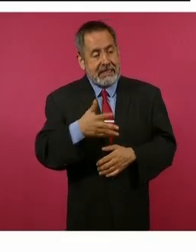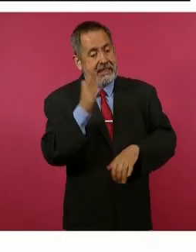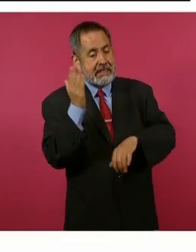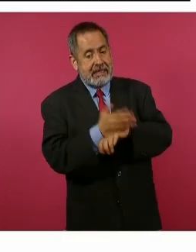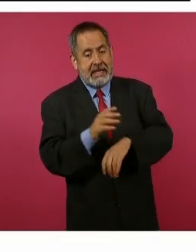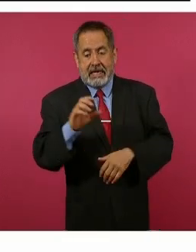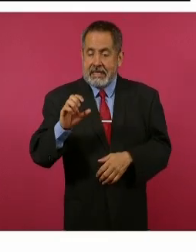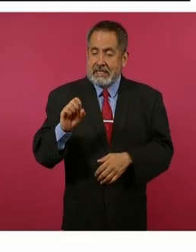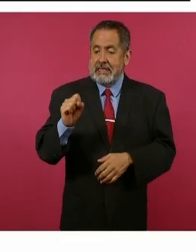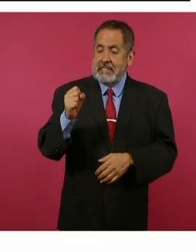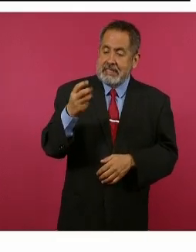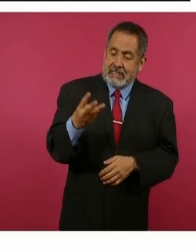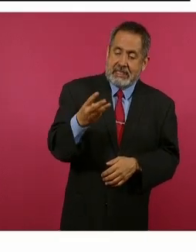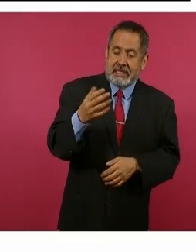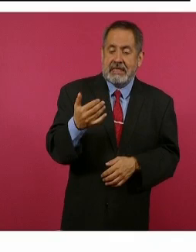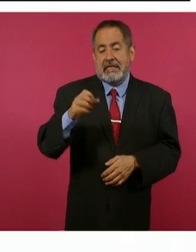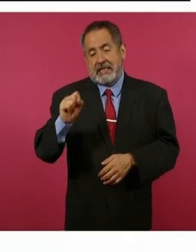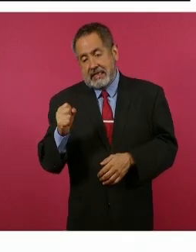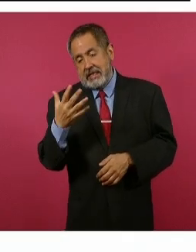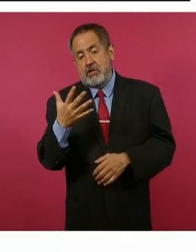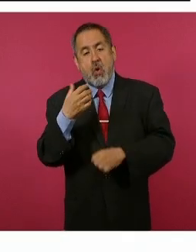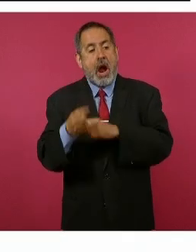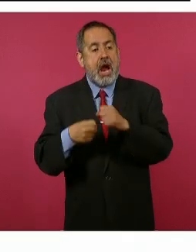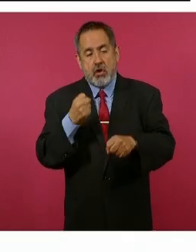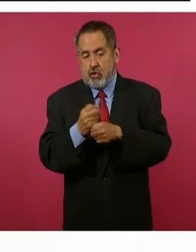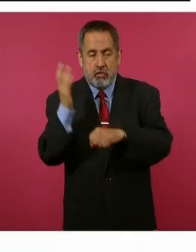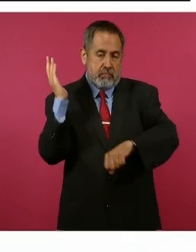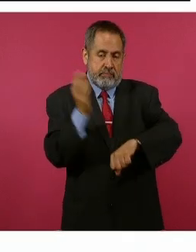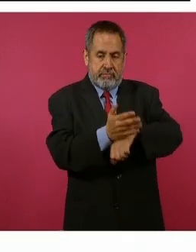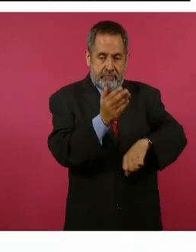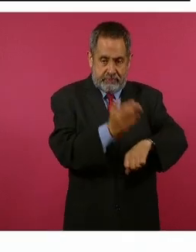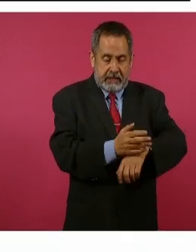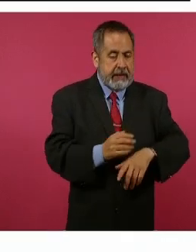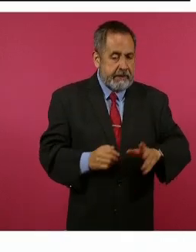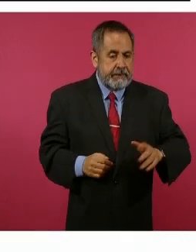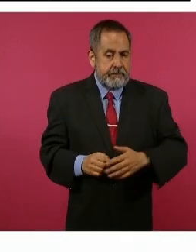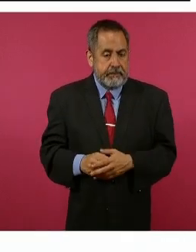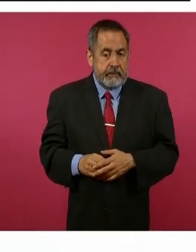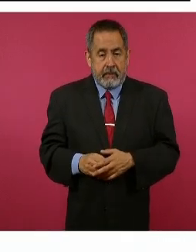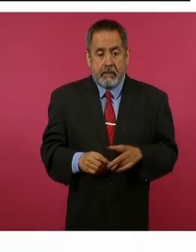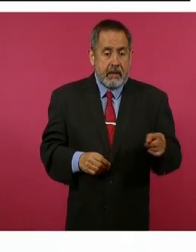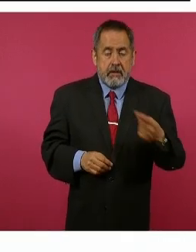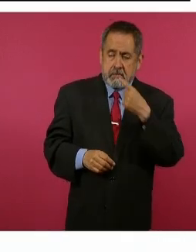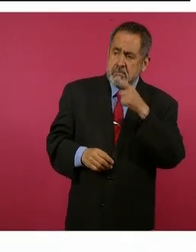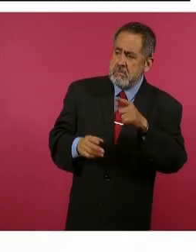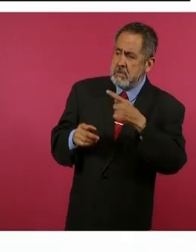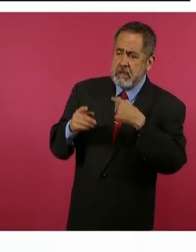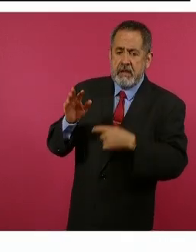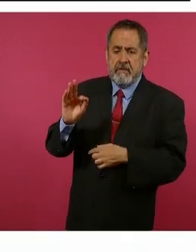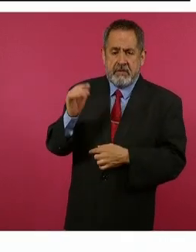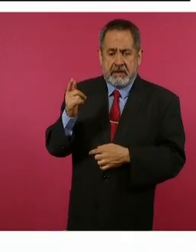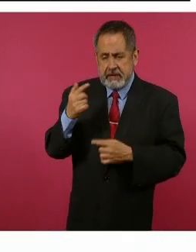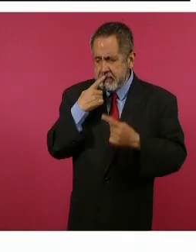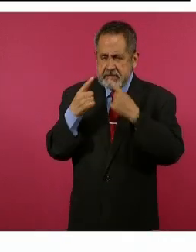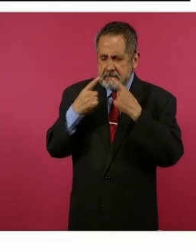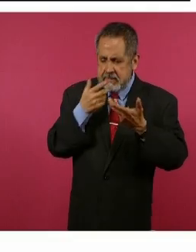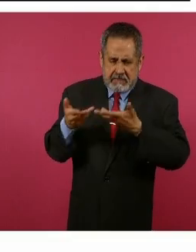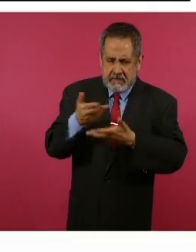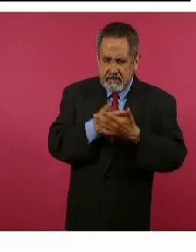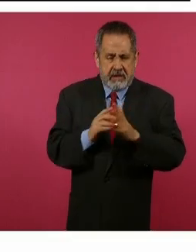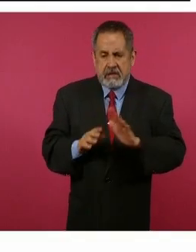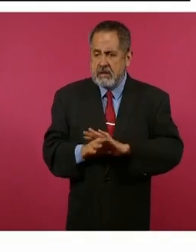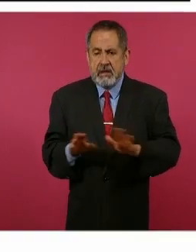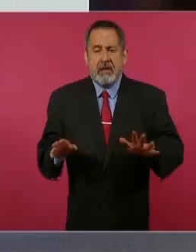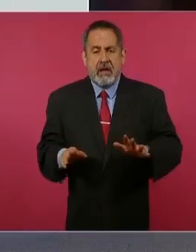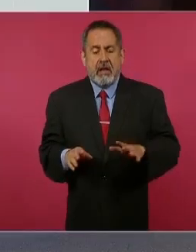63 y 66 años respectivamente. Sin embargo, tras una impugnación de la Fiscalía General de la República,